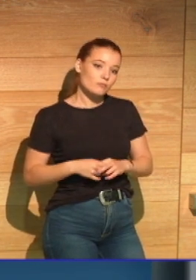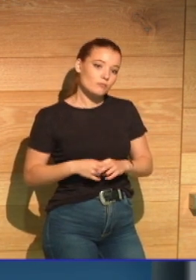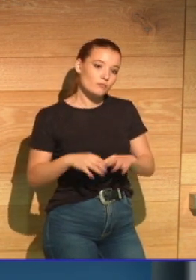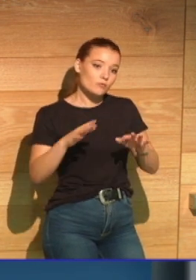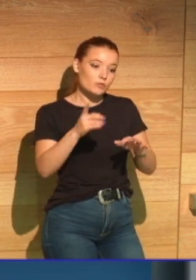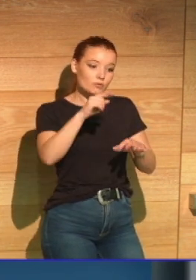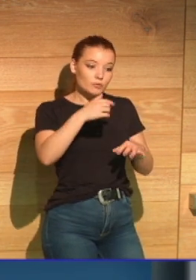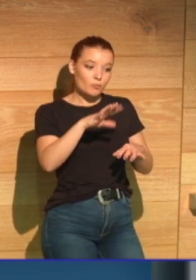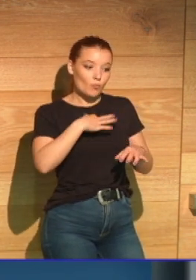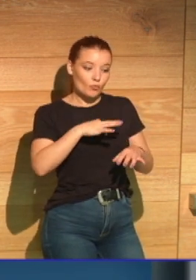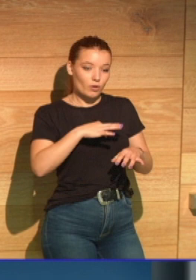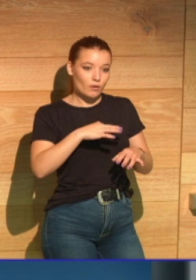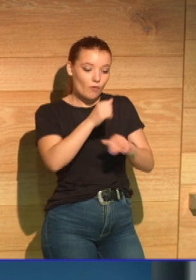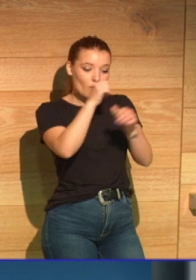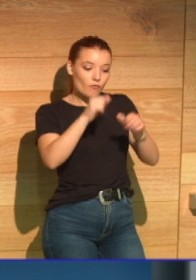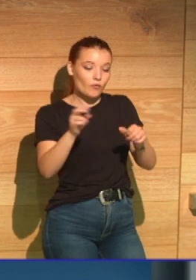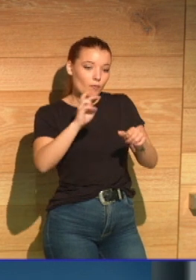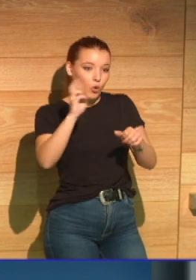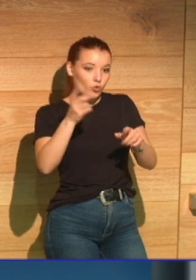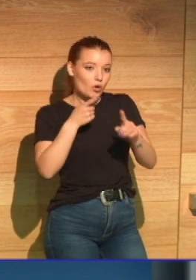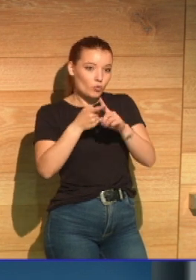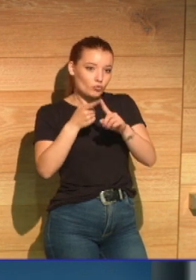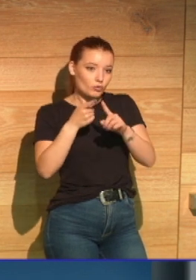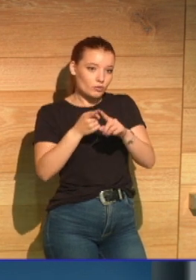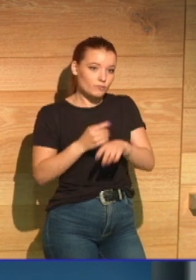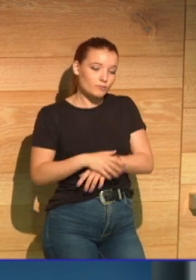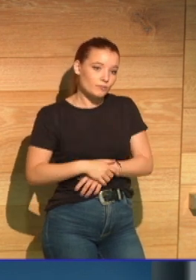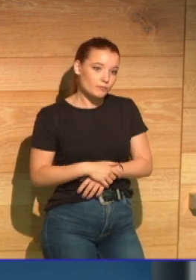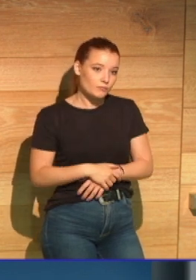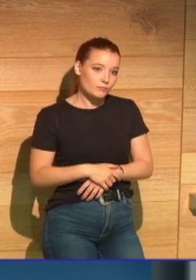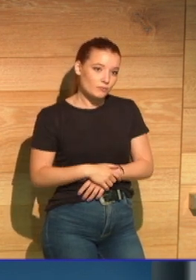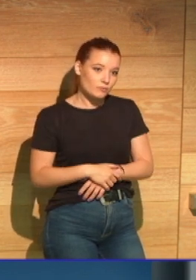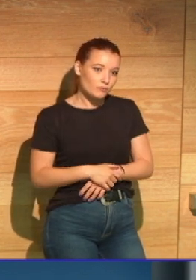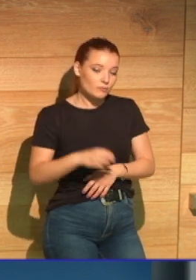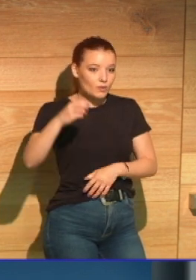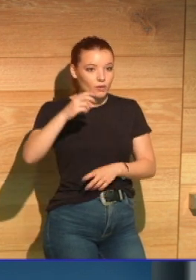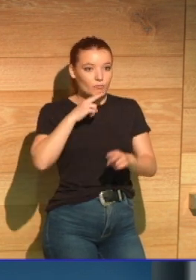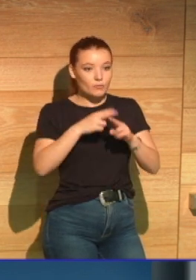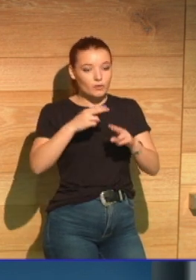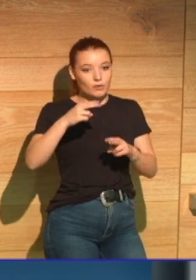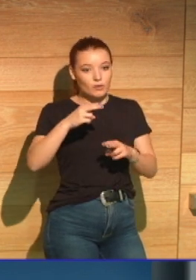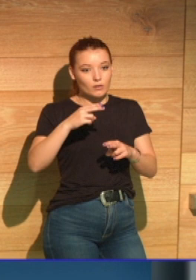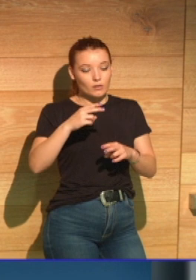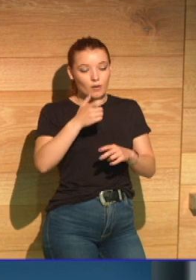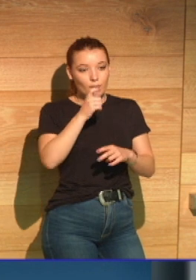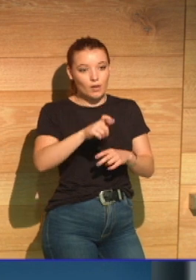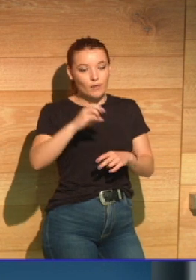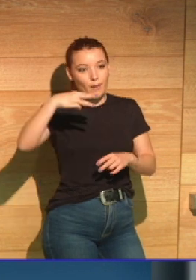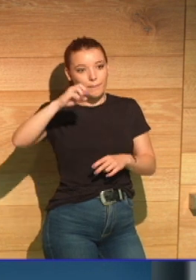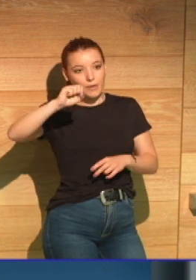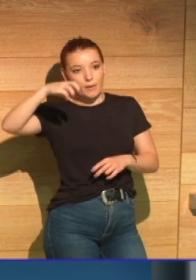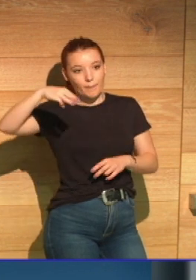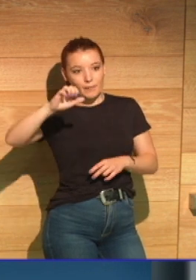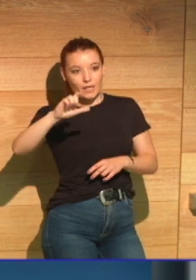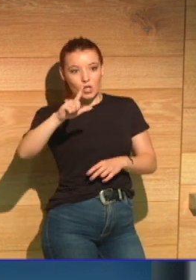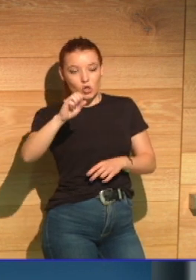usar ahora de otra manera, ¿no? En argentino, el mameluco, un poco también una palabra que se utiliza en México, en otros lugares en español